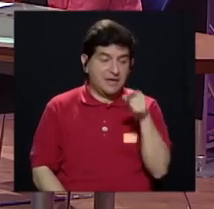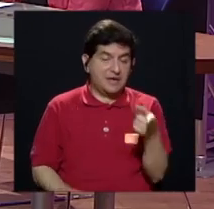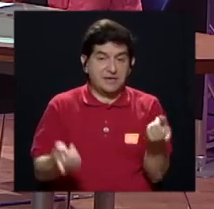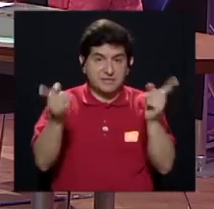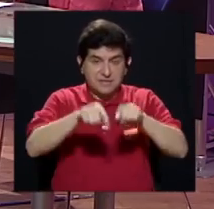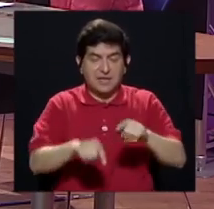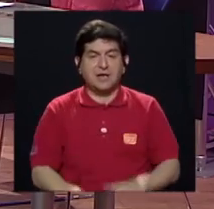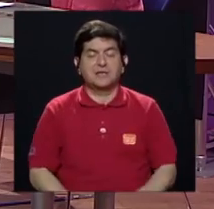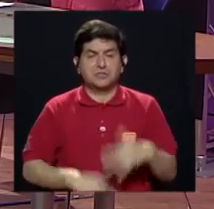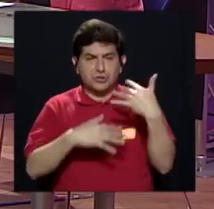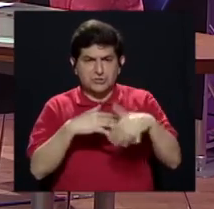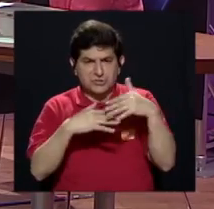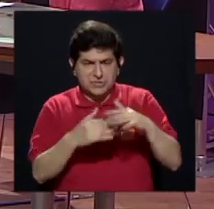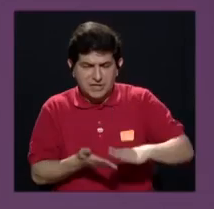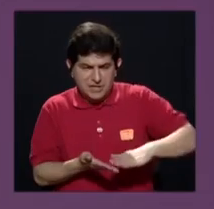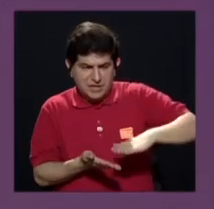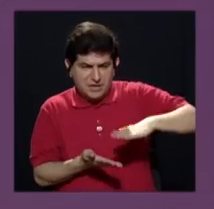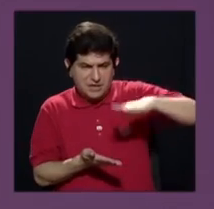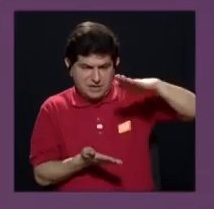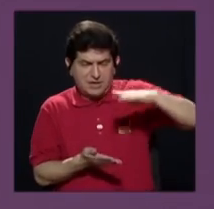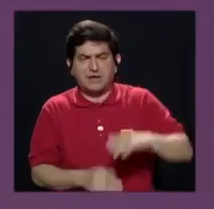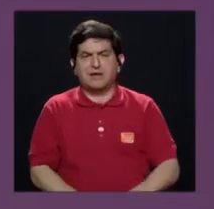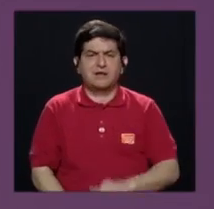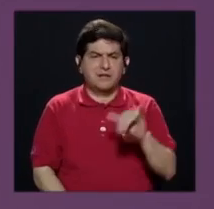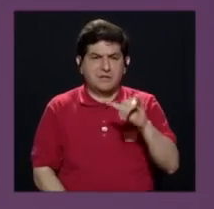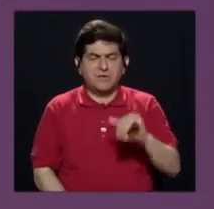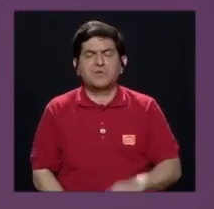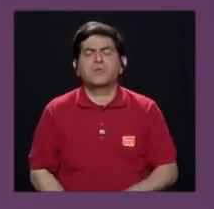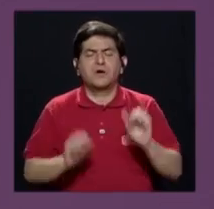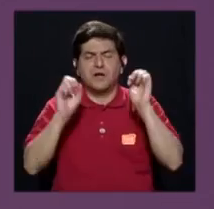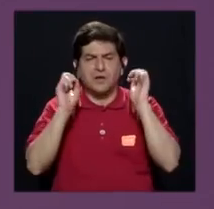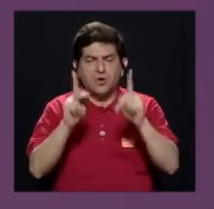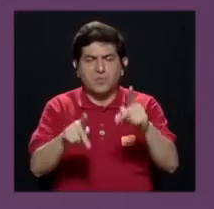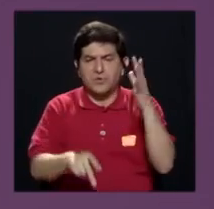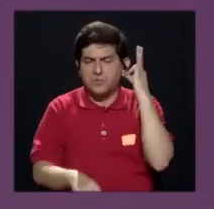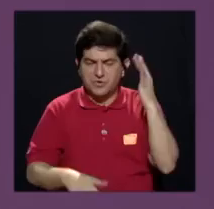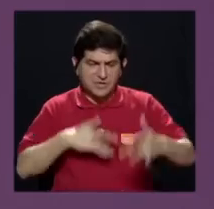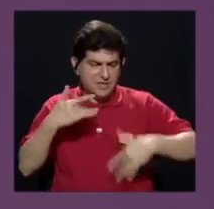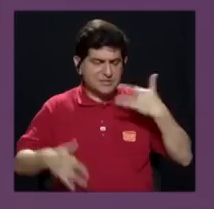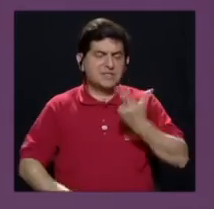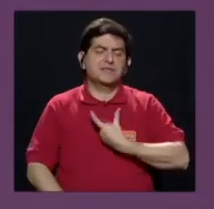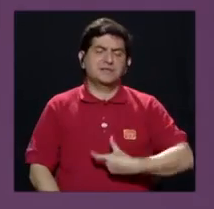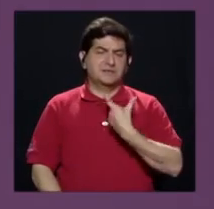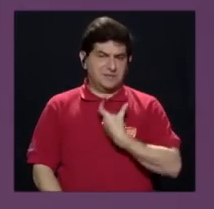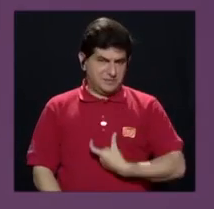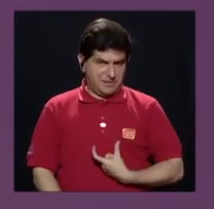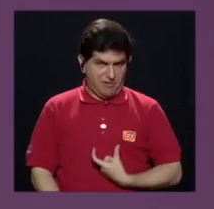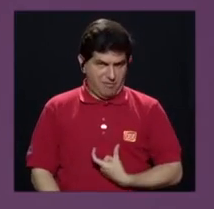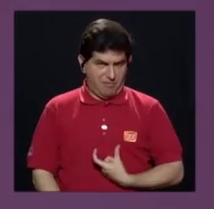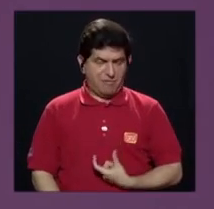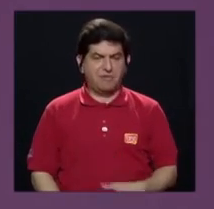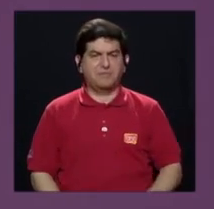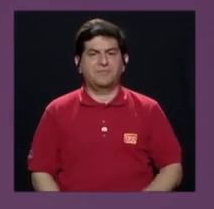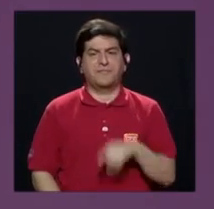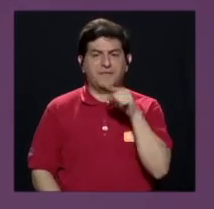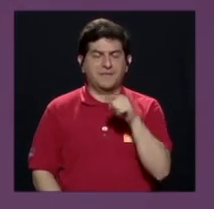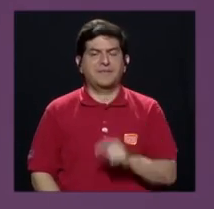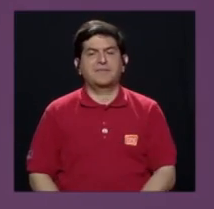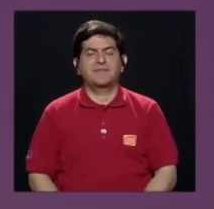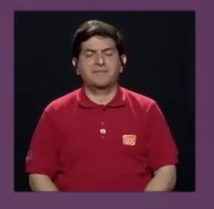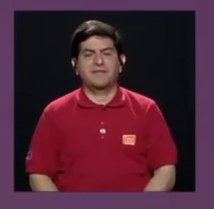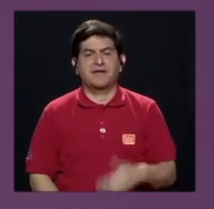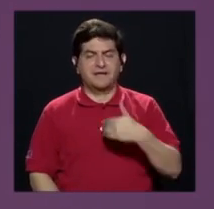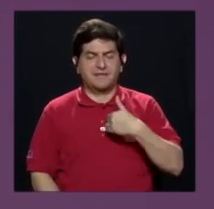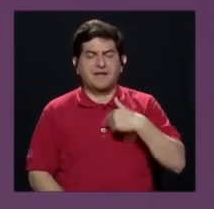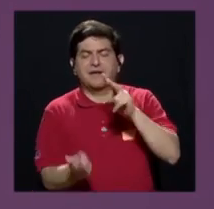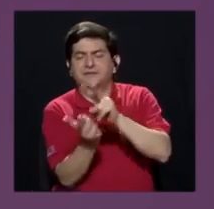es de irrigación y mayor lubricación va a permitir que la mujer sienta más deseos de tener necesidad de tener